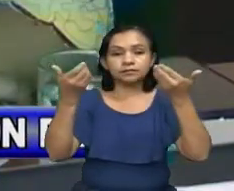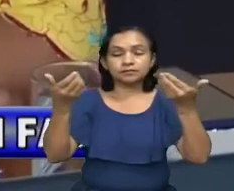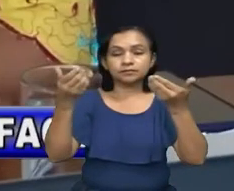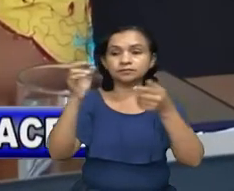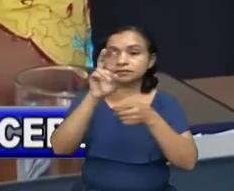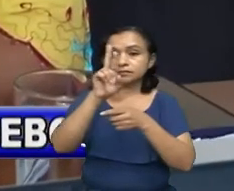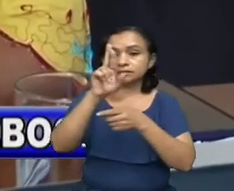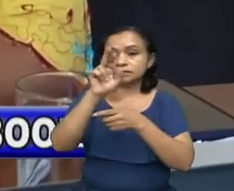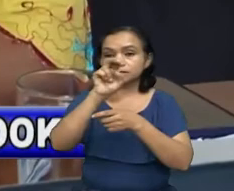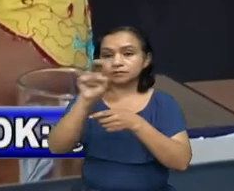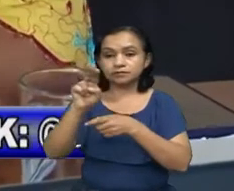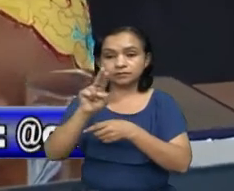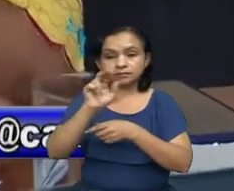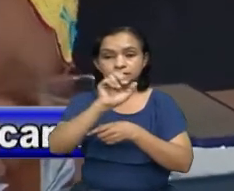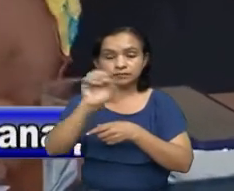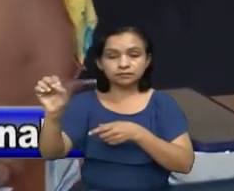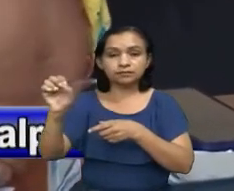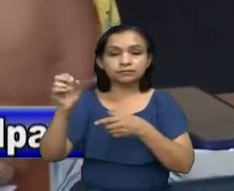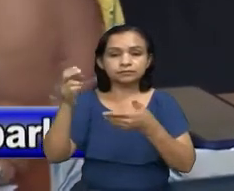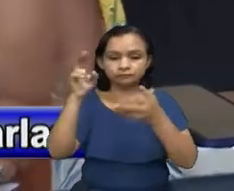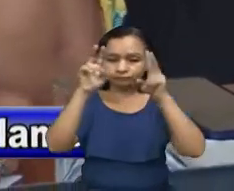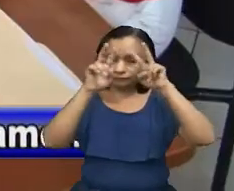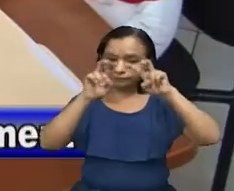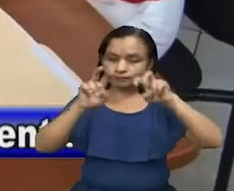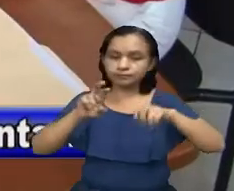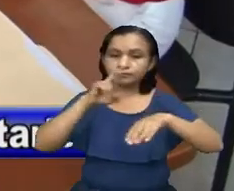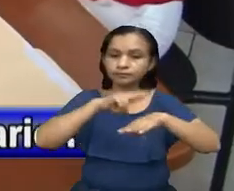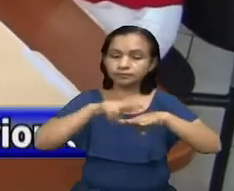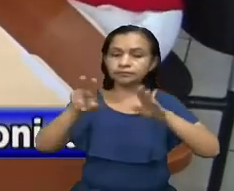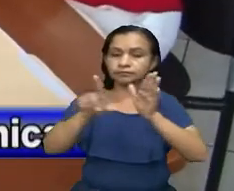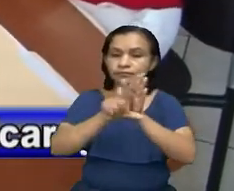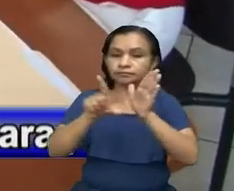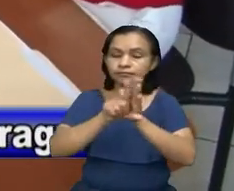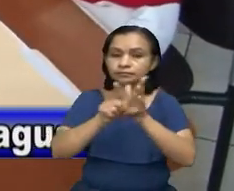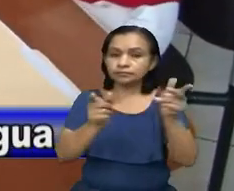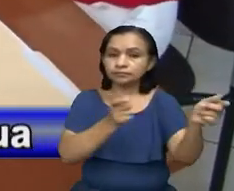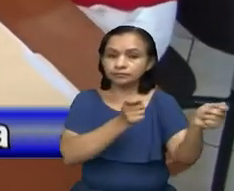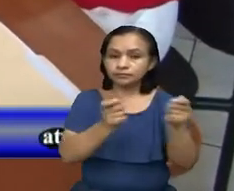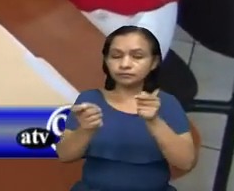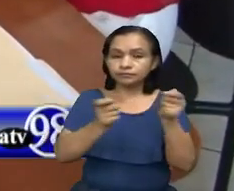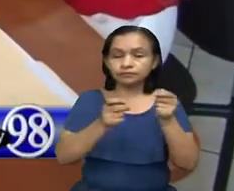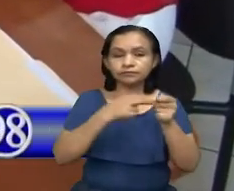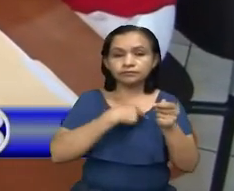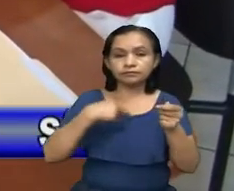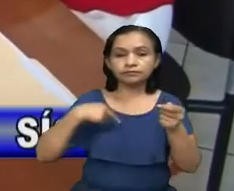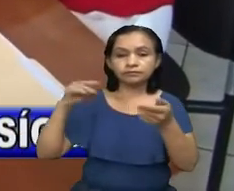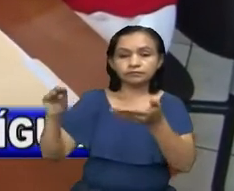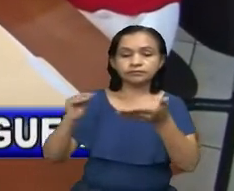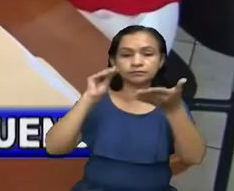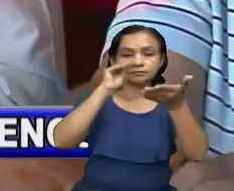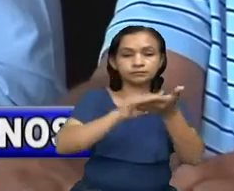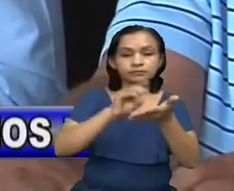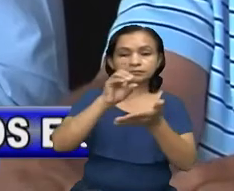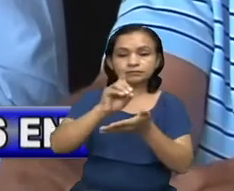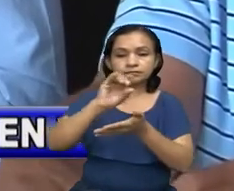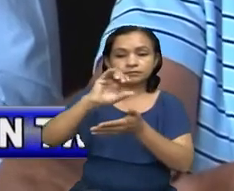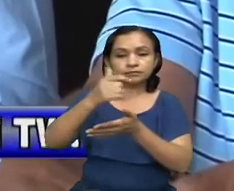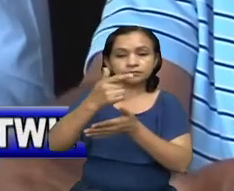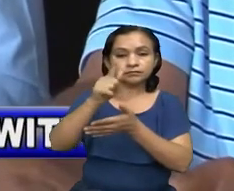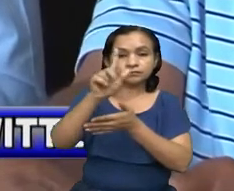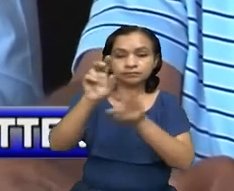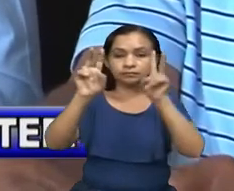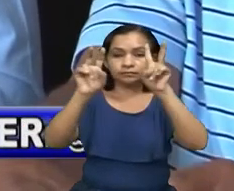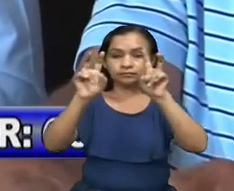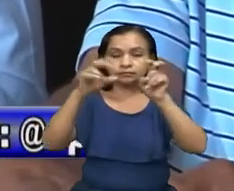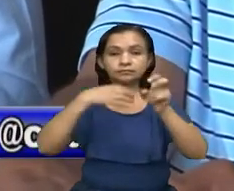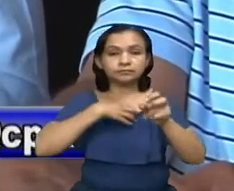Ambas entidades avanzaron en los procesos de revisión de normas, leyes y regulaciones que serán incluidas en los digestos jurídicos de sus